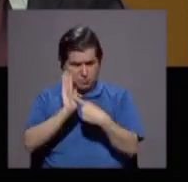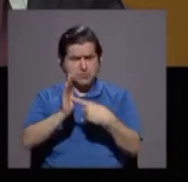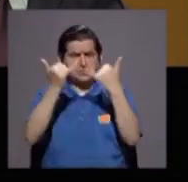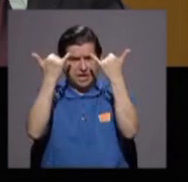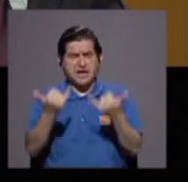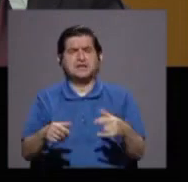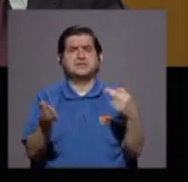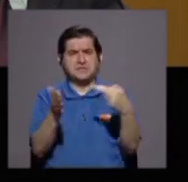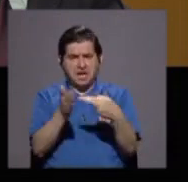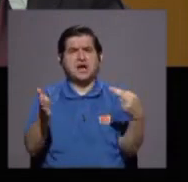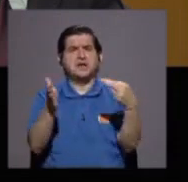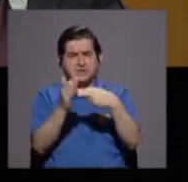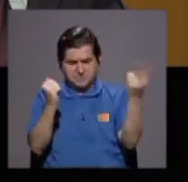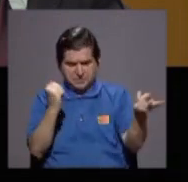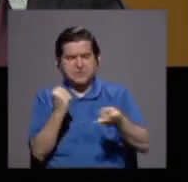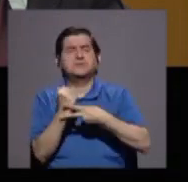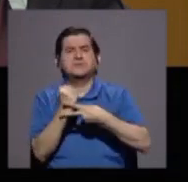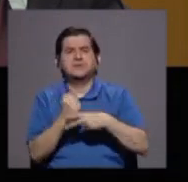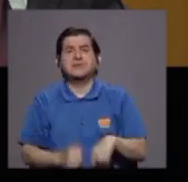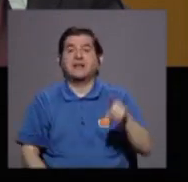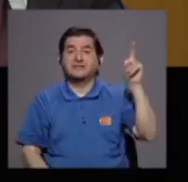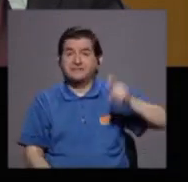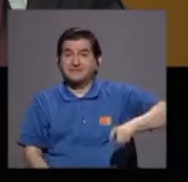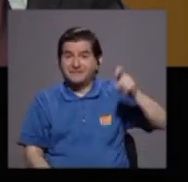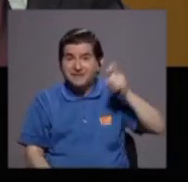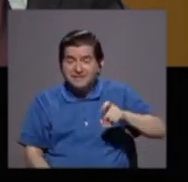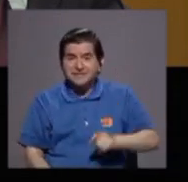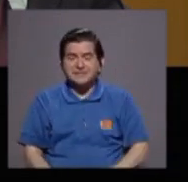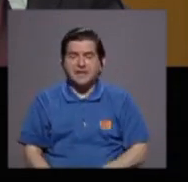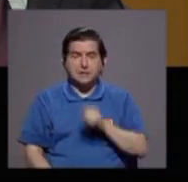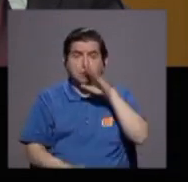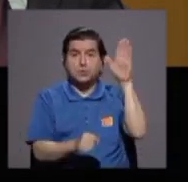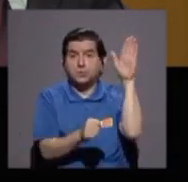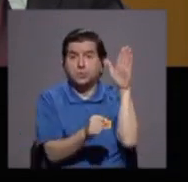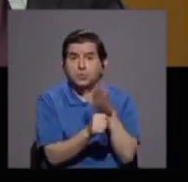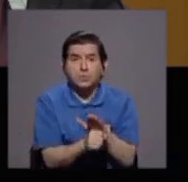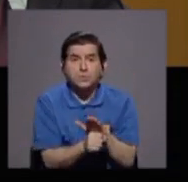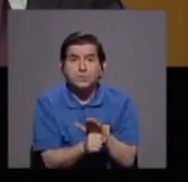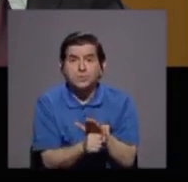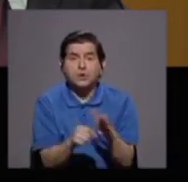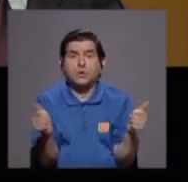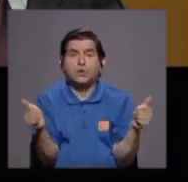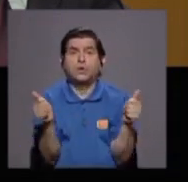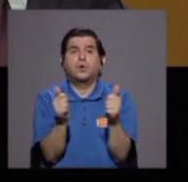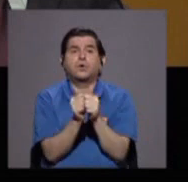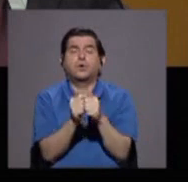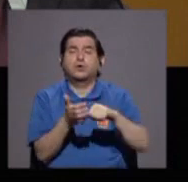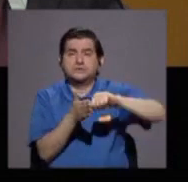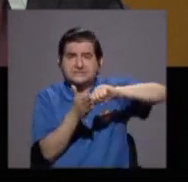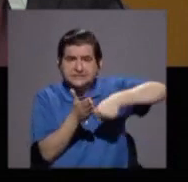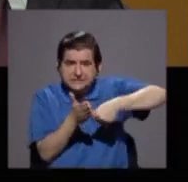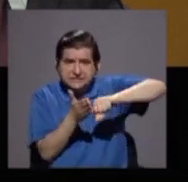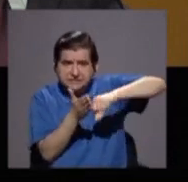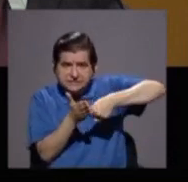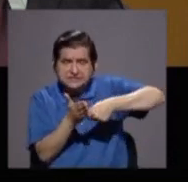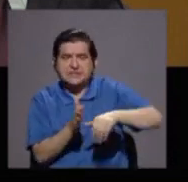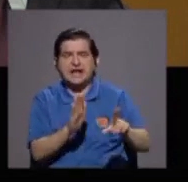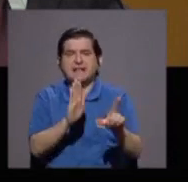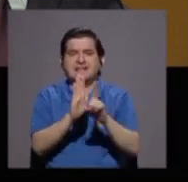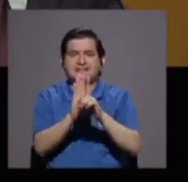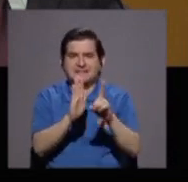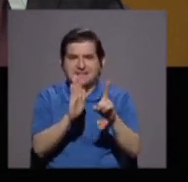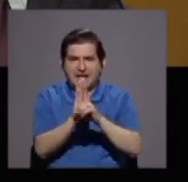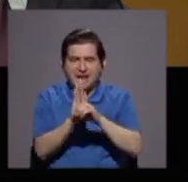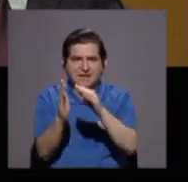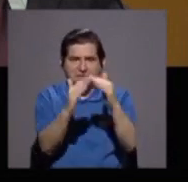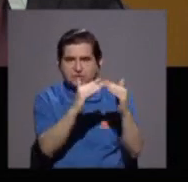en reiteradas ocasiones la necesidad y el compromiso con reafirmar los derechos